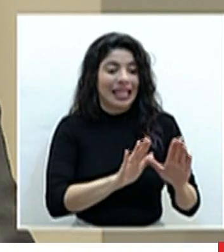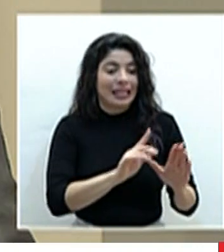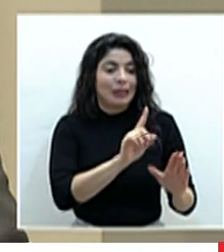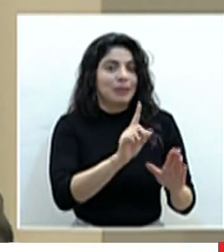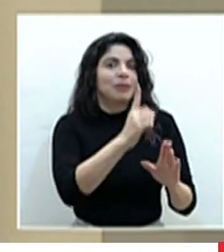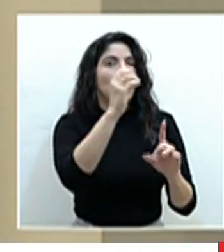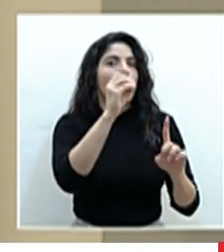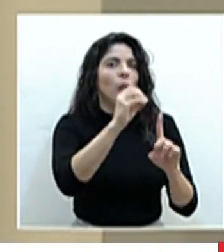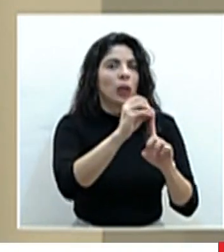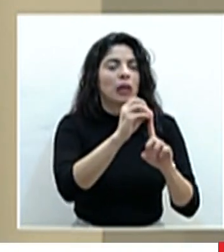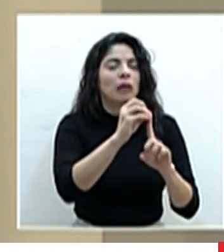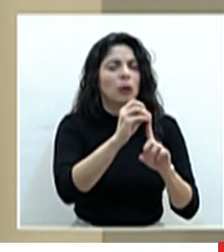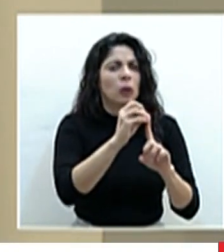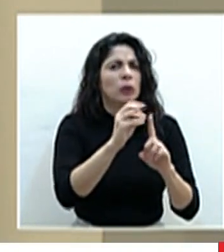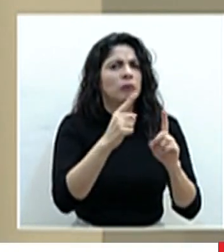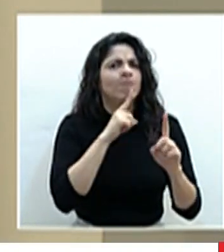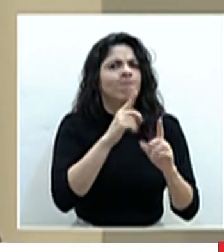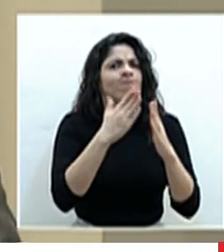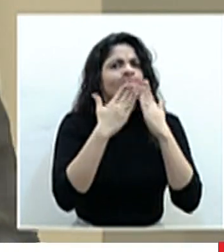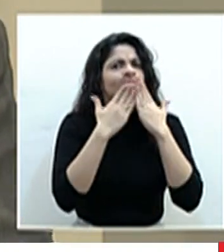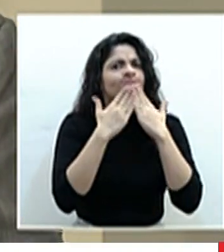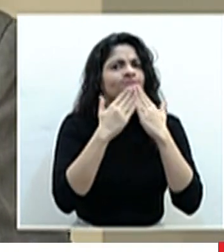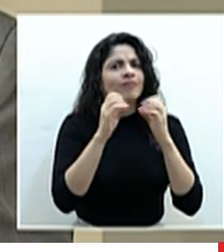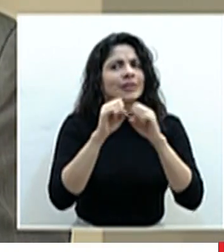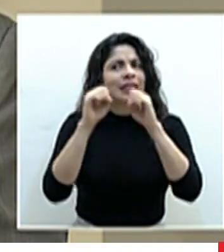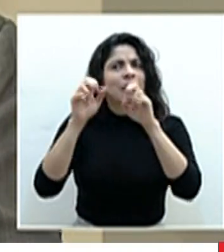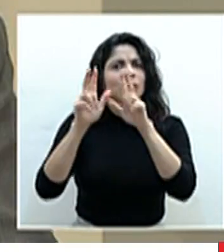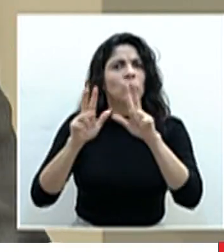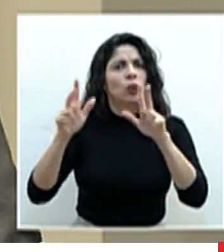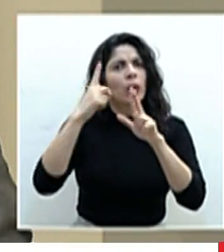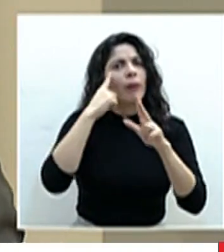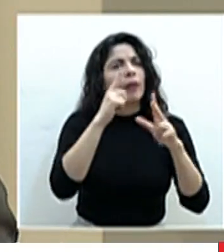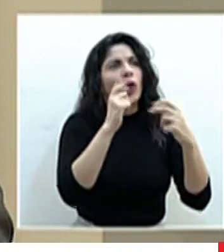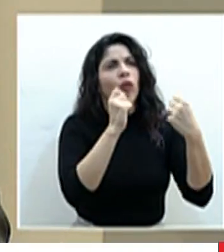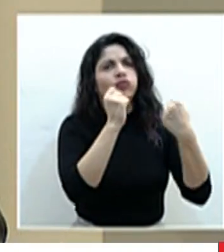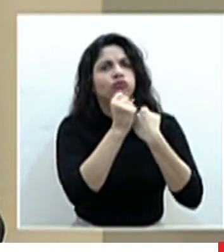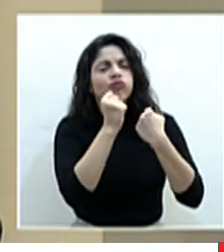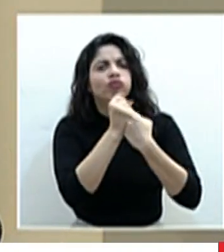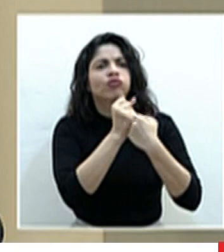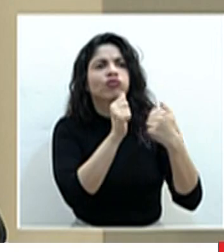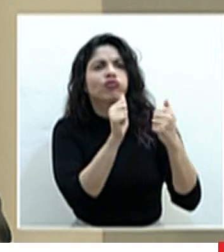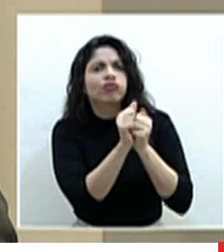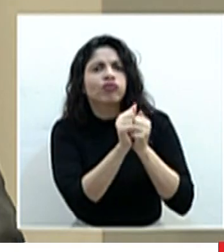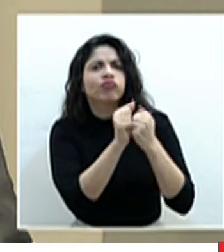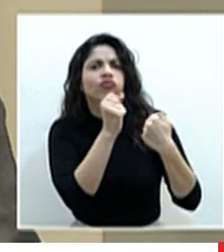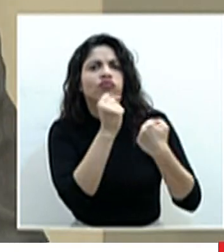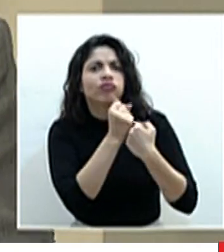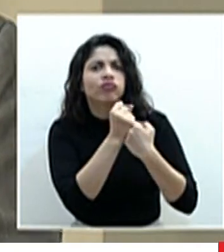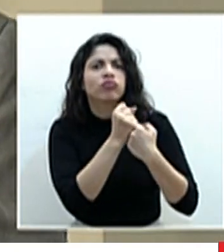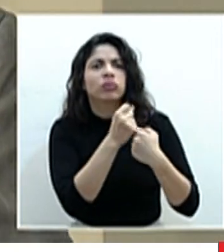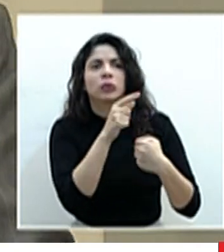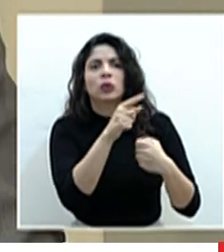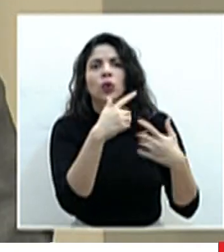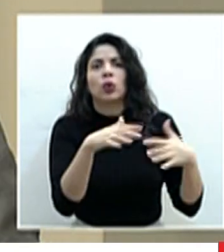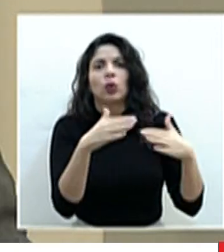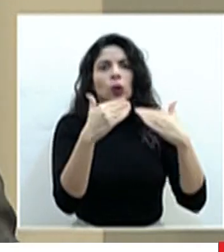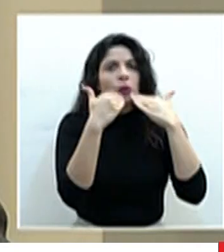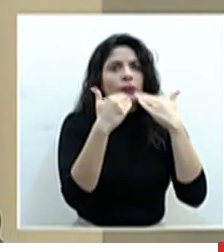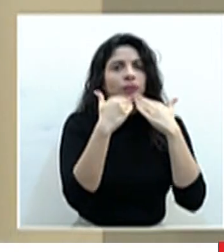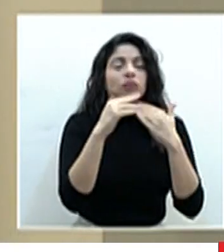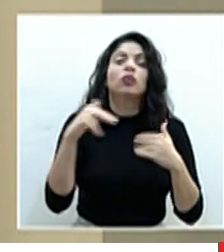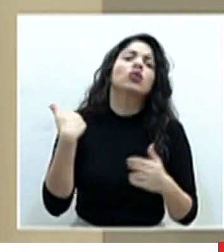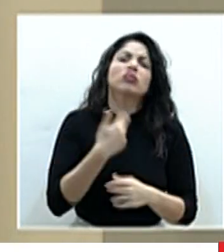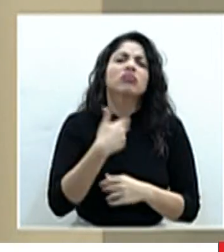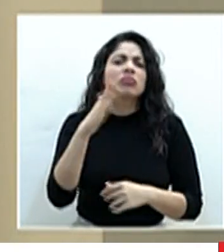y agradecemos profundamente al sistema de las Naciones Unidas su contribución, su acompañamiento y su aporte. Como